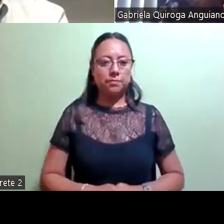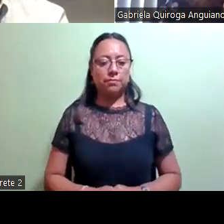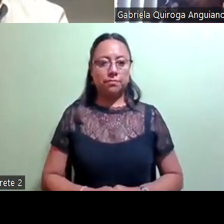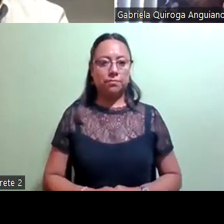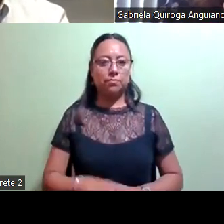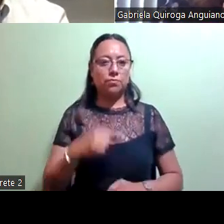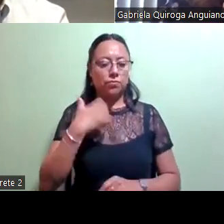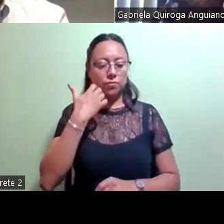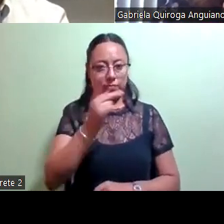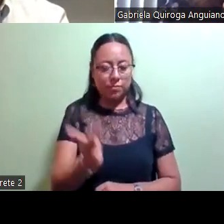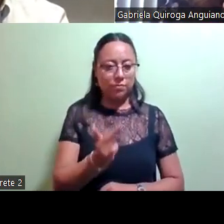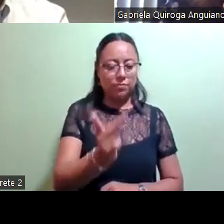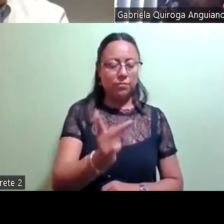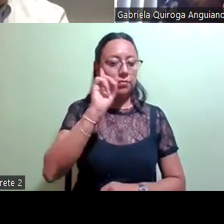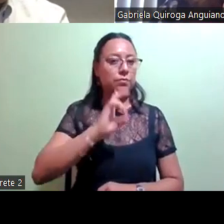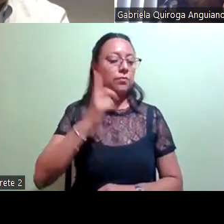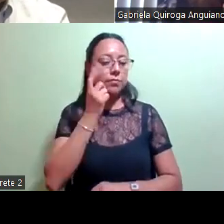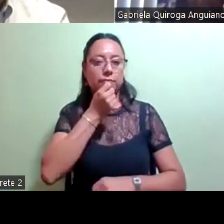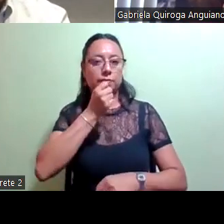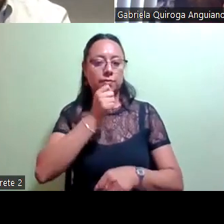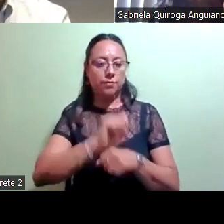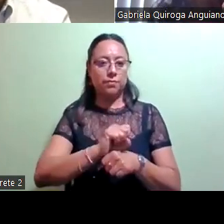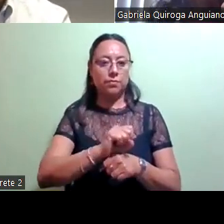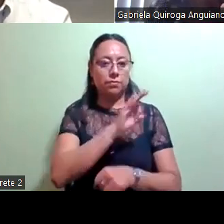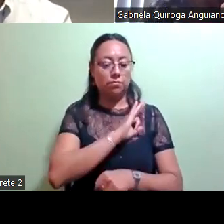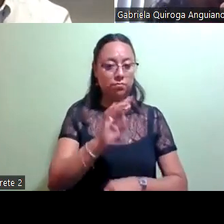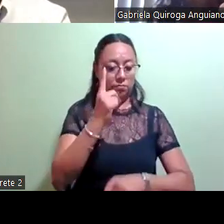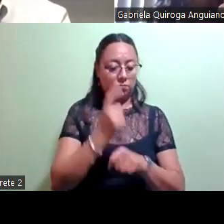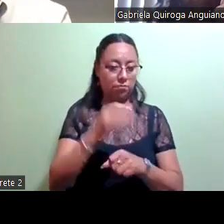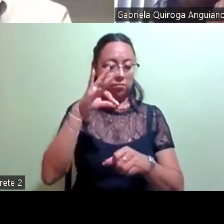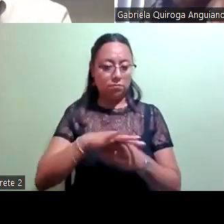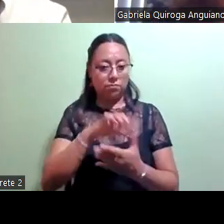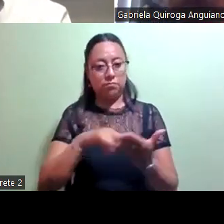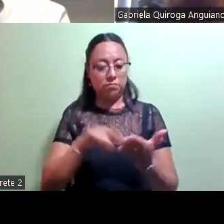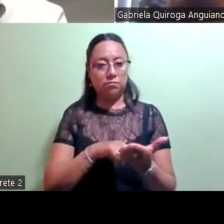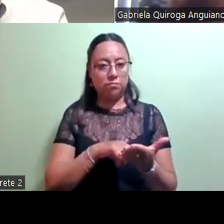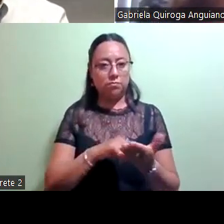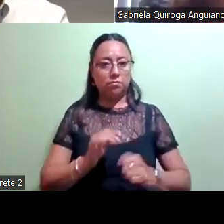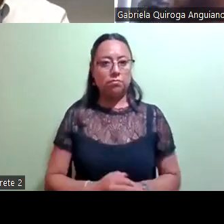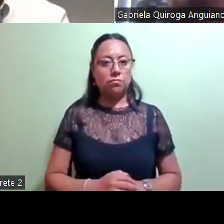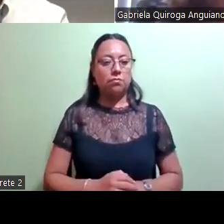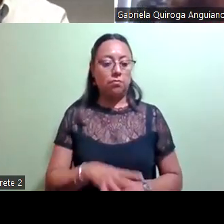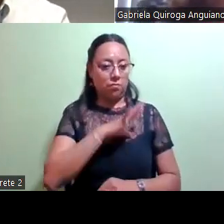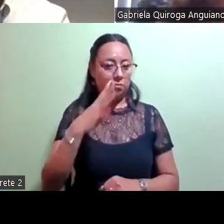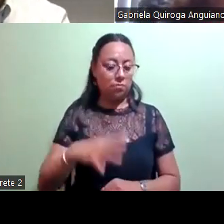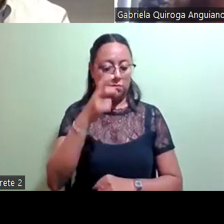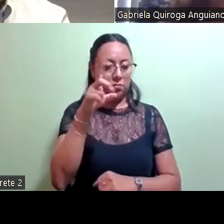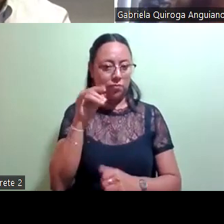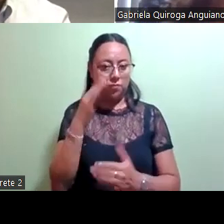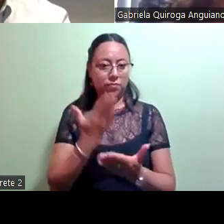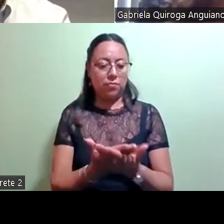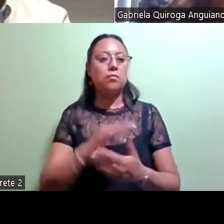Quisiera preguntarle a la diputada secretaria si podemos primero pasar a la votación en lo general del presente dictamen